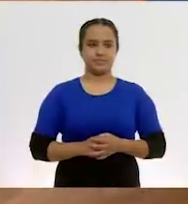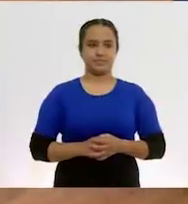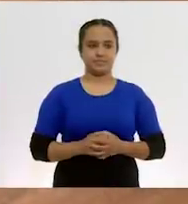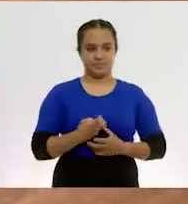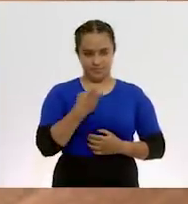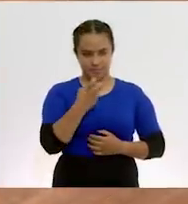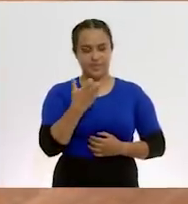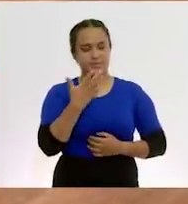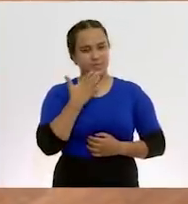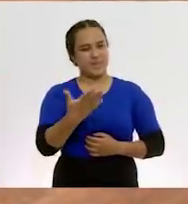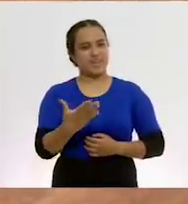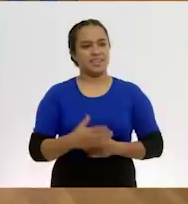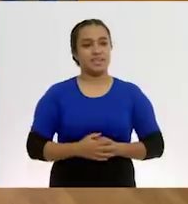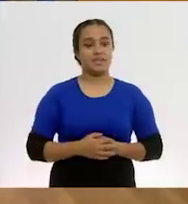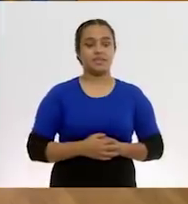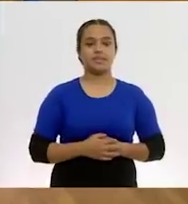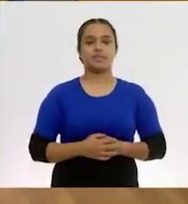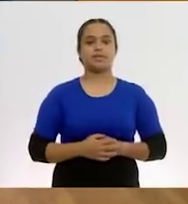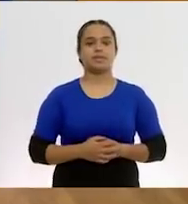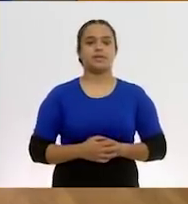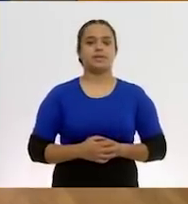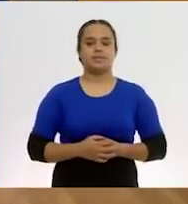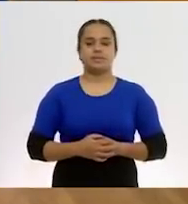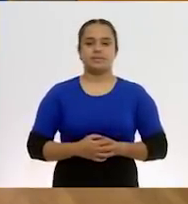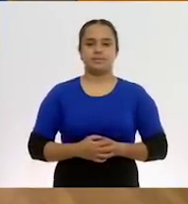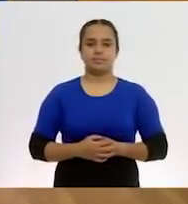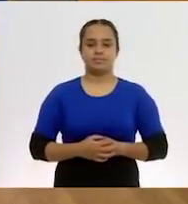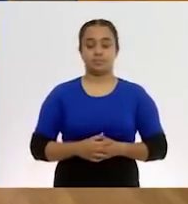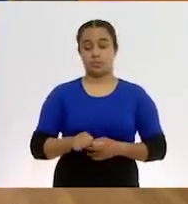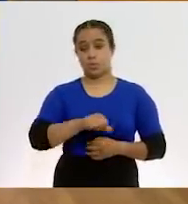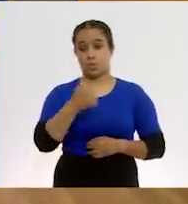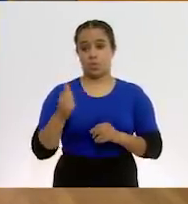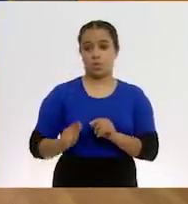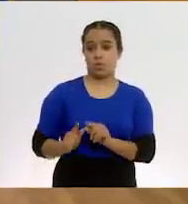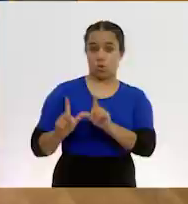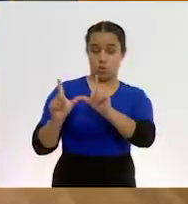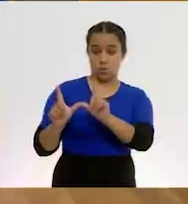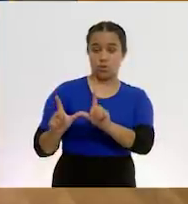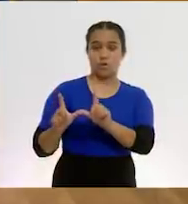Es correcto. Muy bien, Mariana. Ajá. El siguiente animal